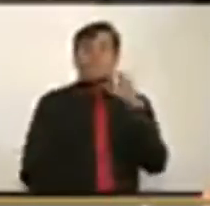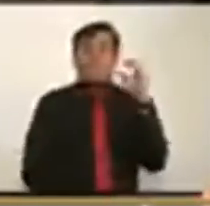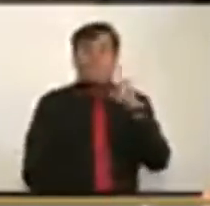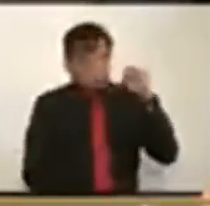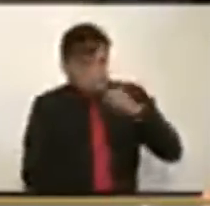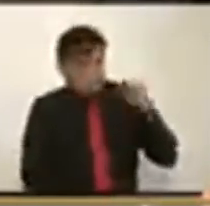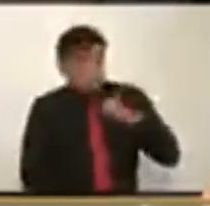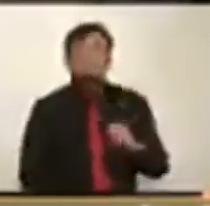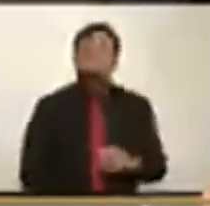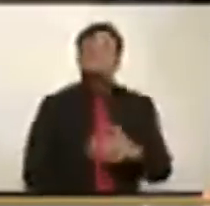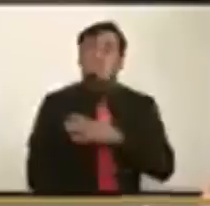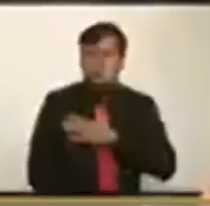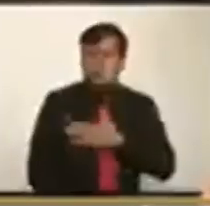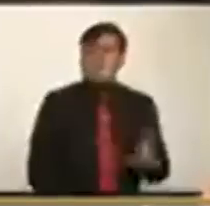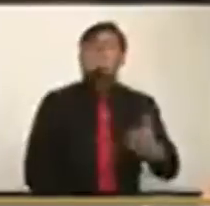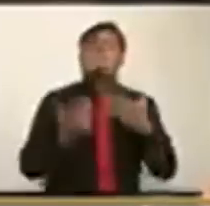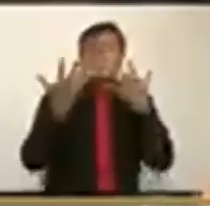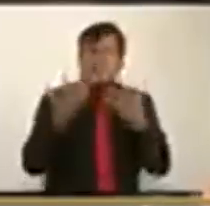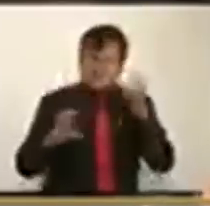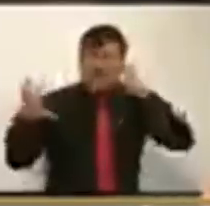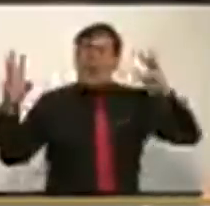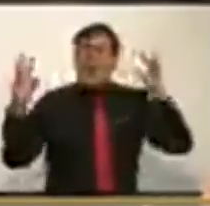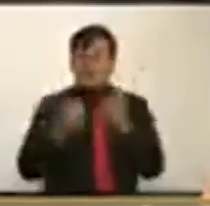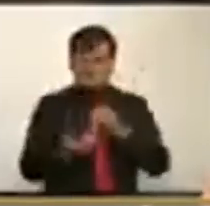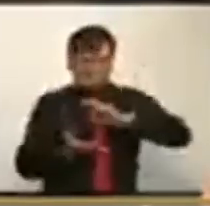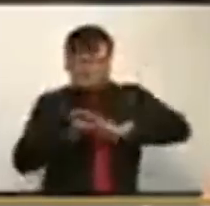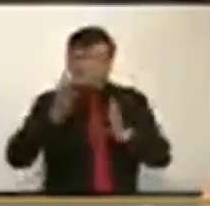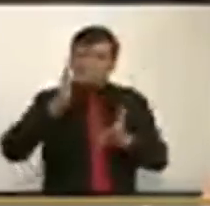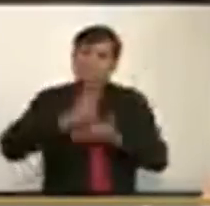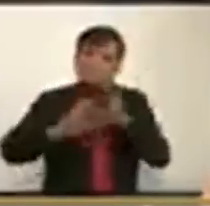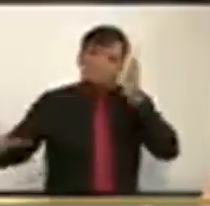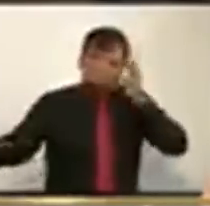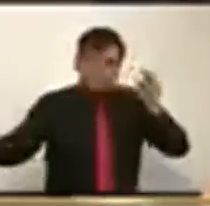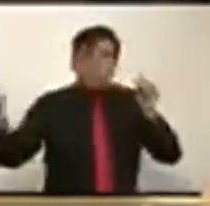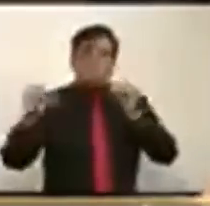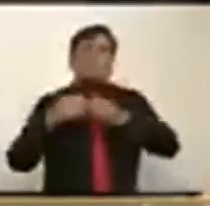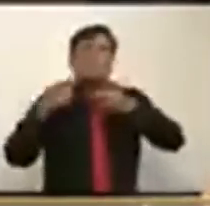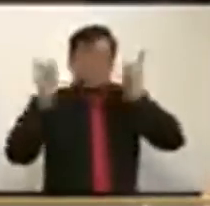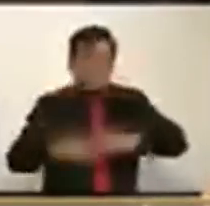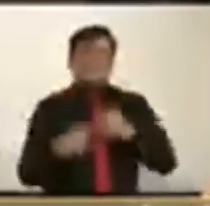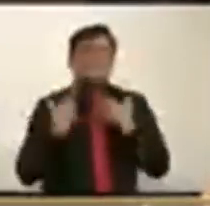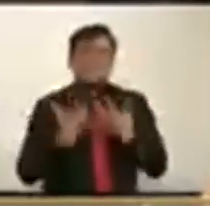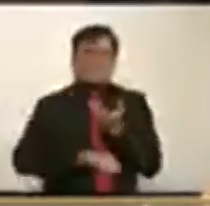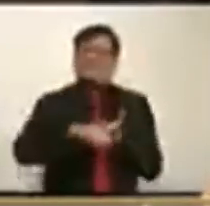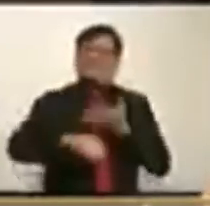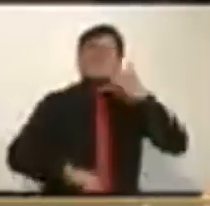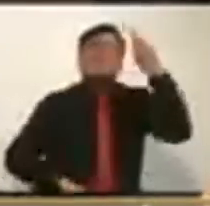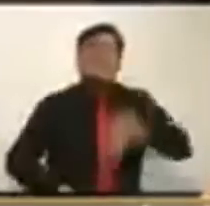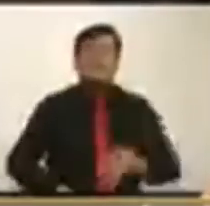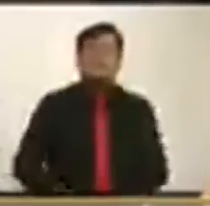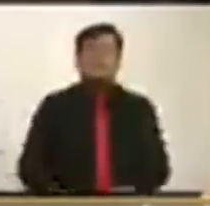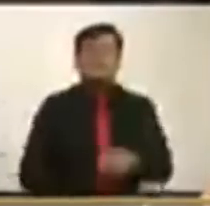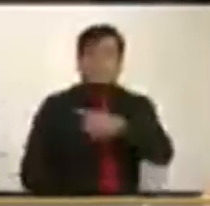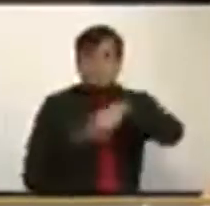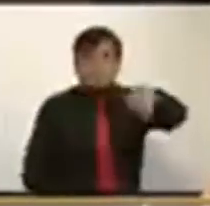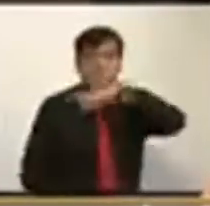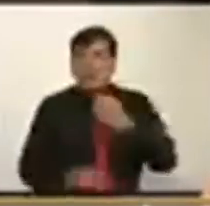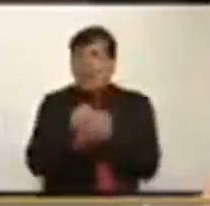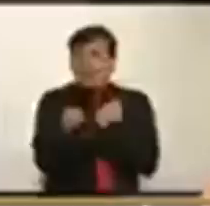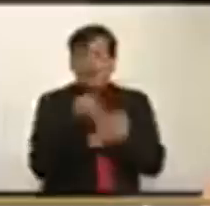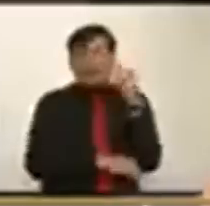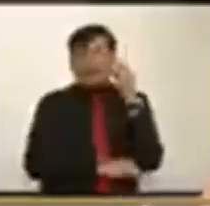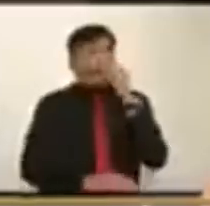la reconciliación integral de los colombianos y por eso quiero la JEP y la verdad. Quienes no aman a Colombia quieren